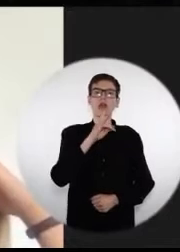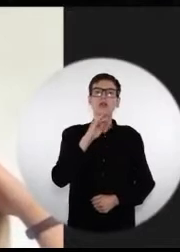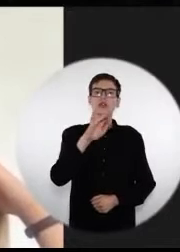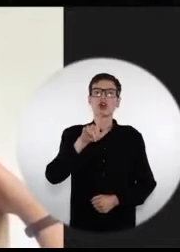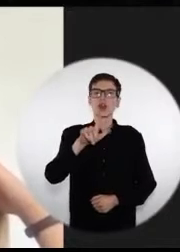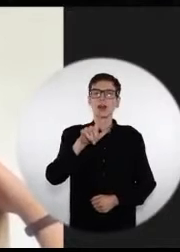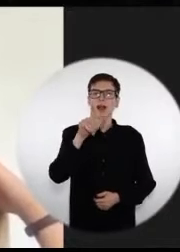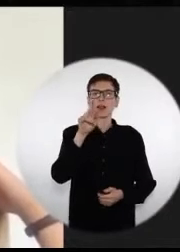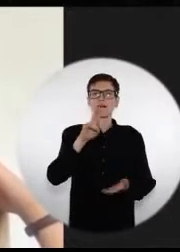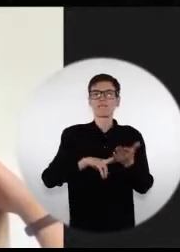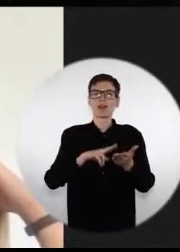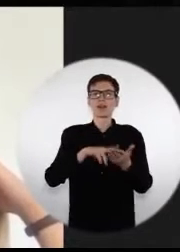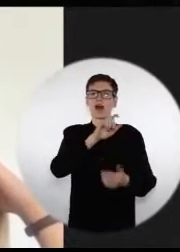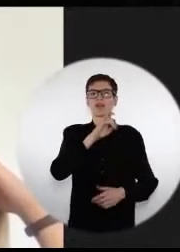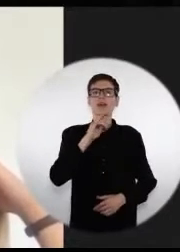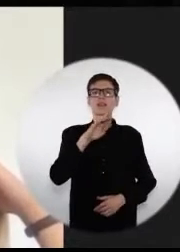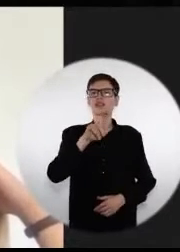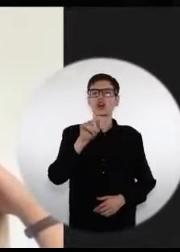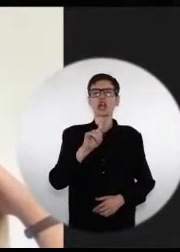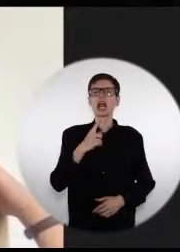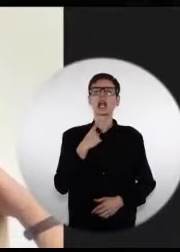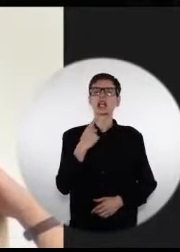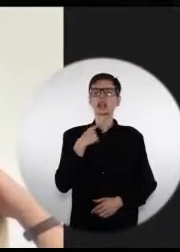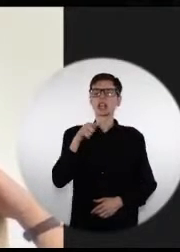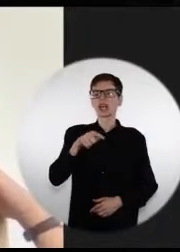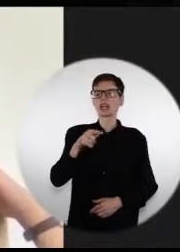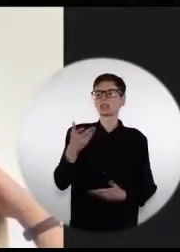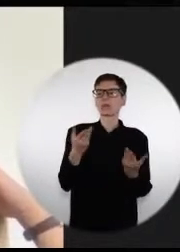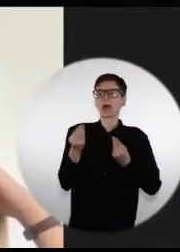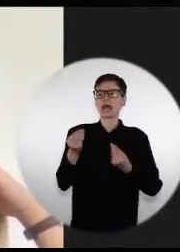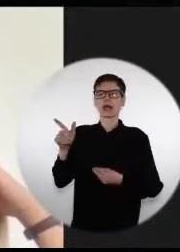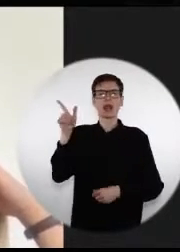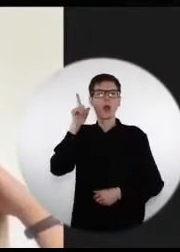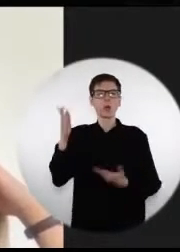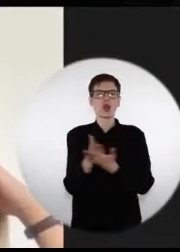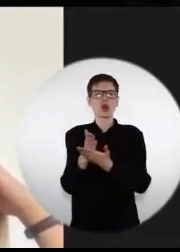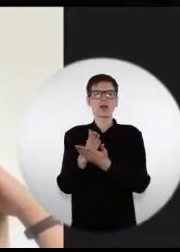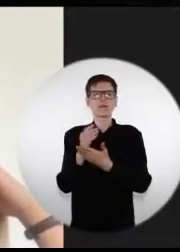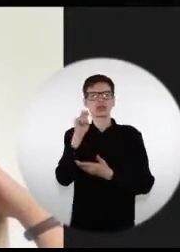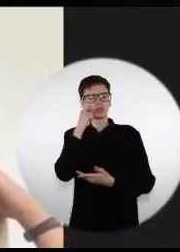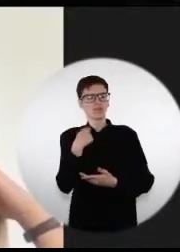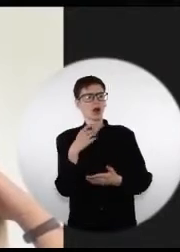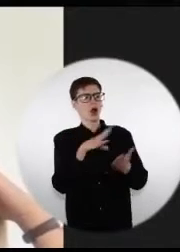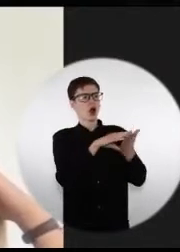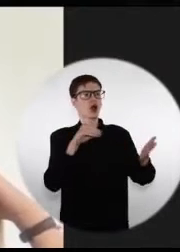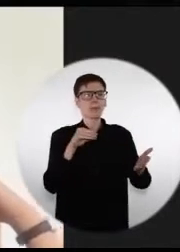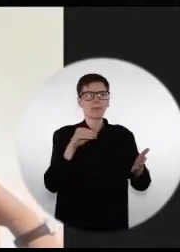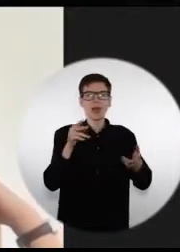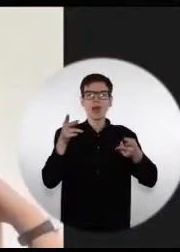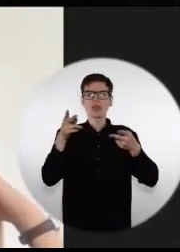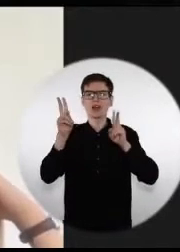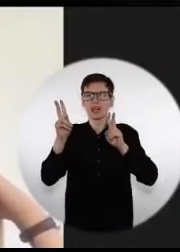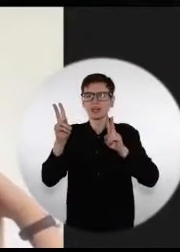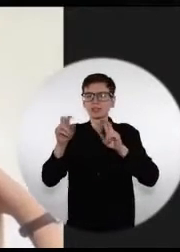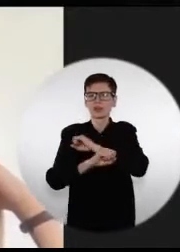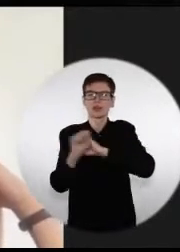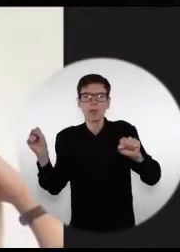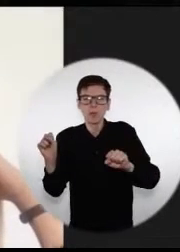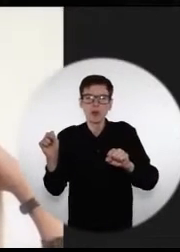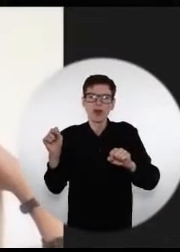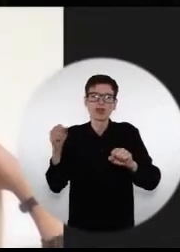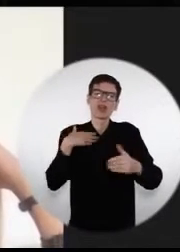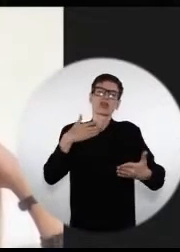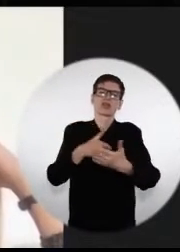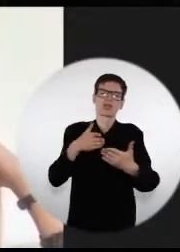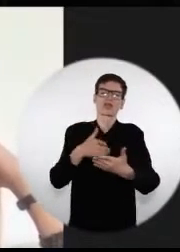puedo comprar los derechos que tiene comprar una editorial y en vez de negociar con el autor de negociar con la editorial y la editorial no tiene ningún interés en hacer